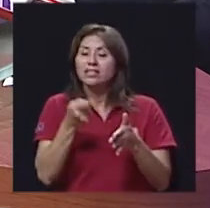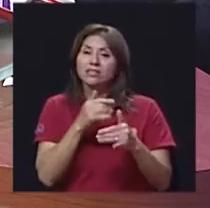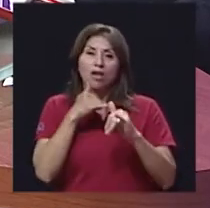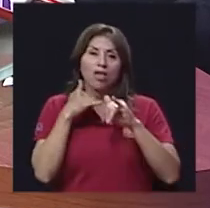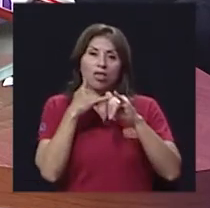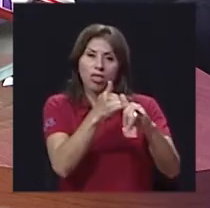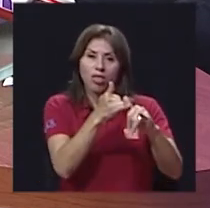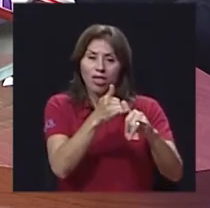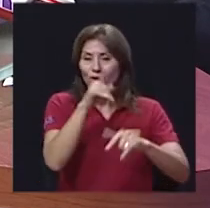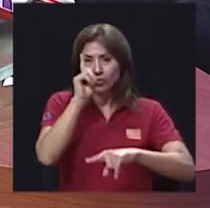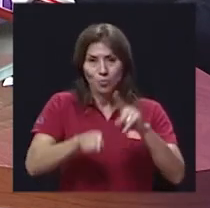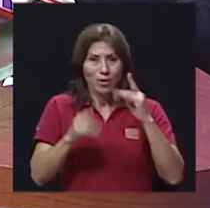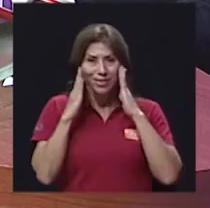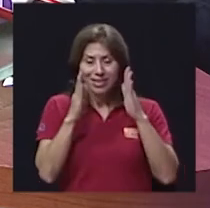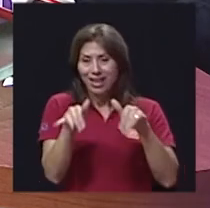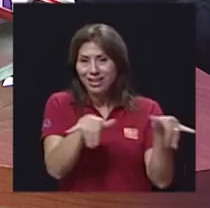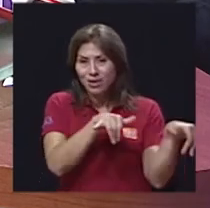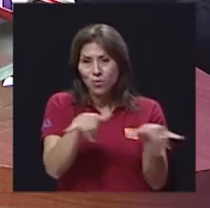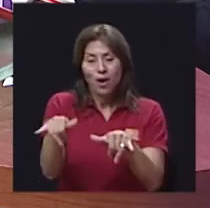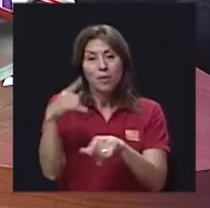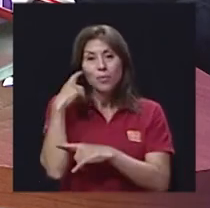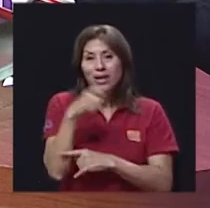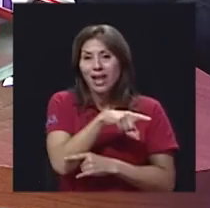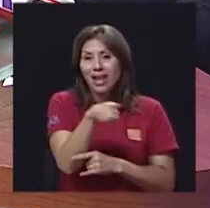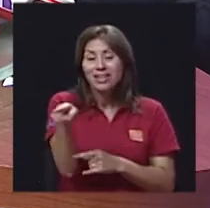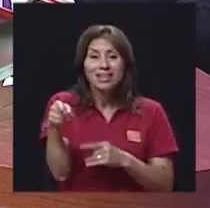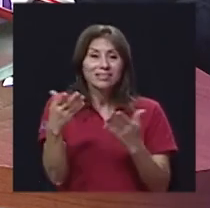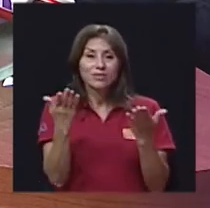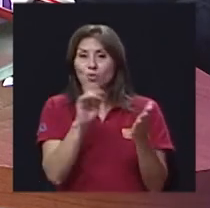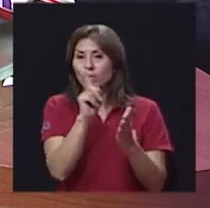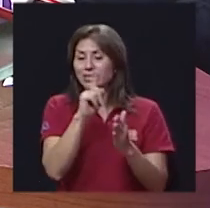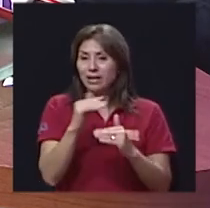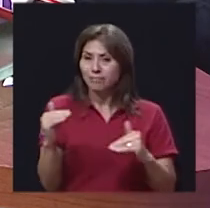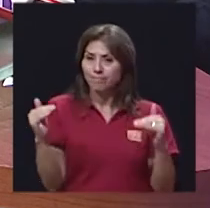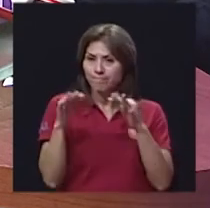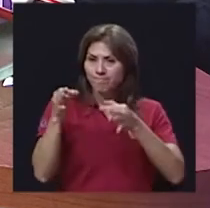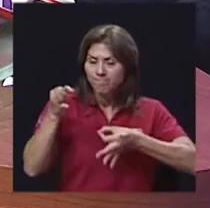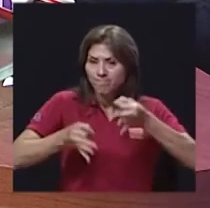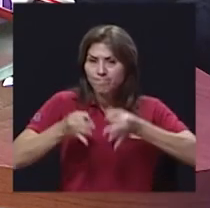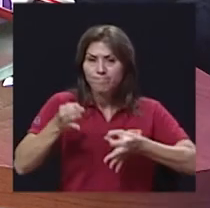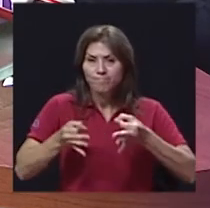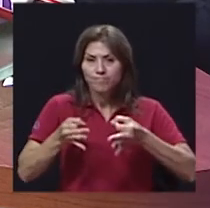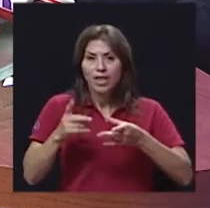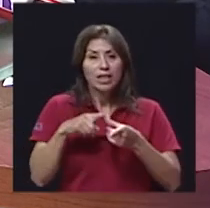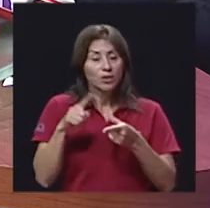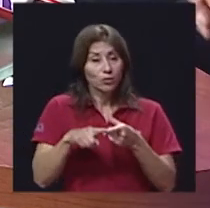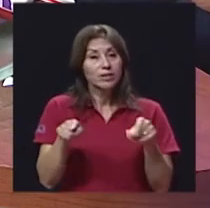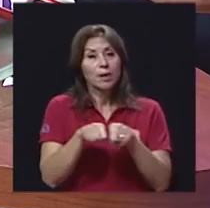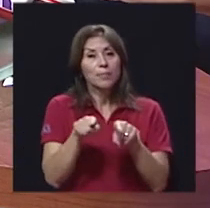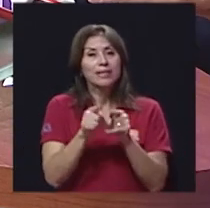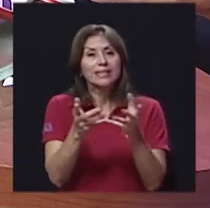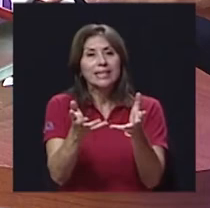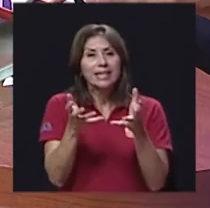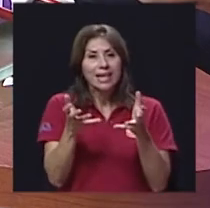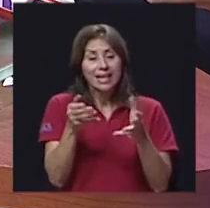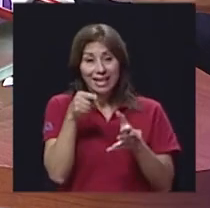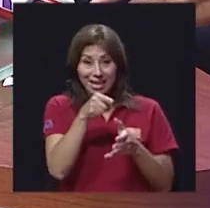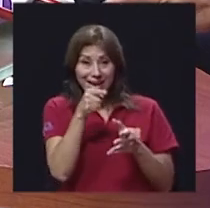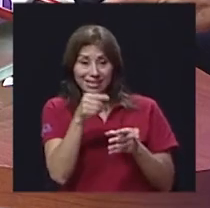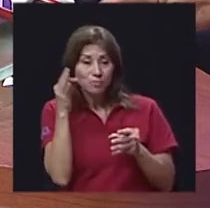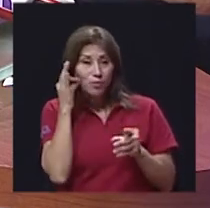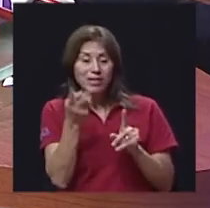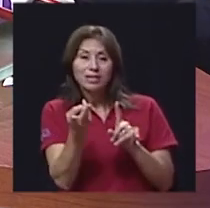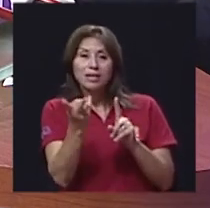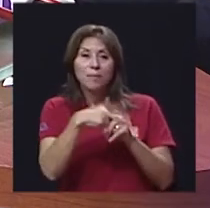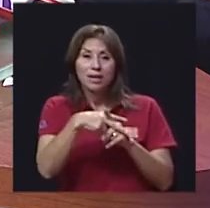total desigualdad. Uh-huh. Entonces se pretende que a ellas se les aplique con la misma rigurosidad el monto de la pensión